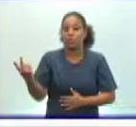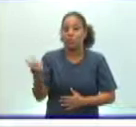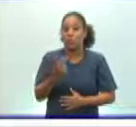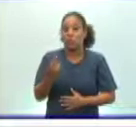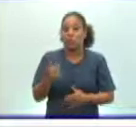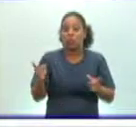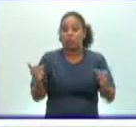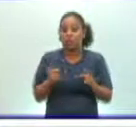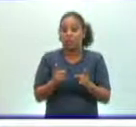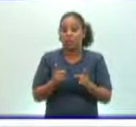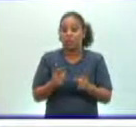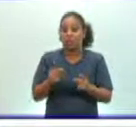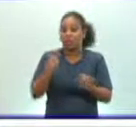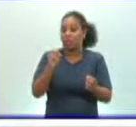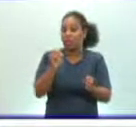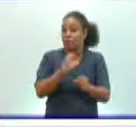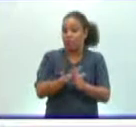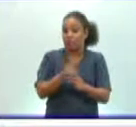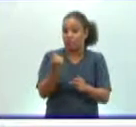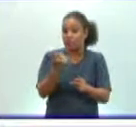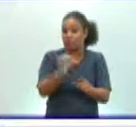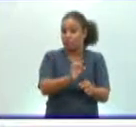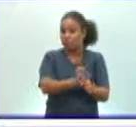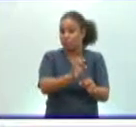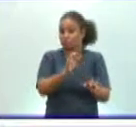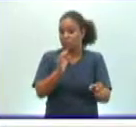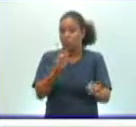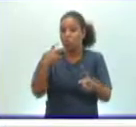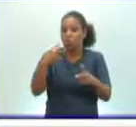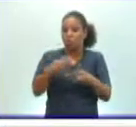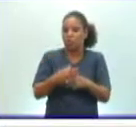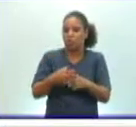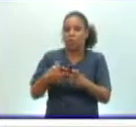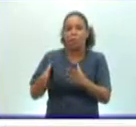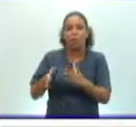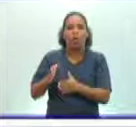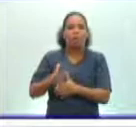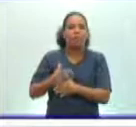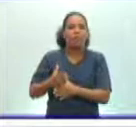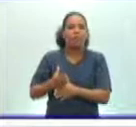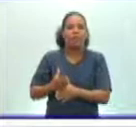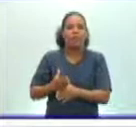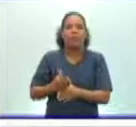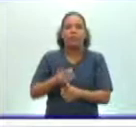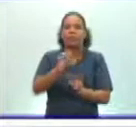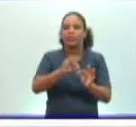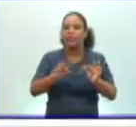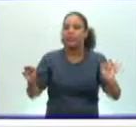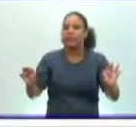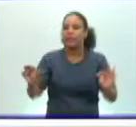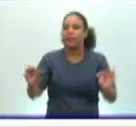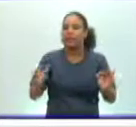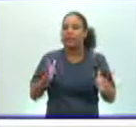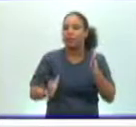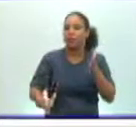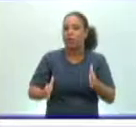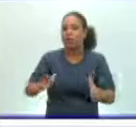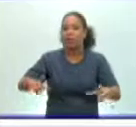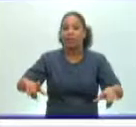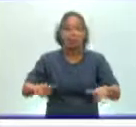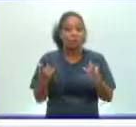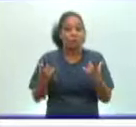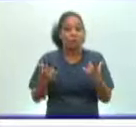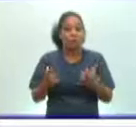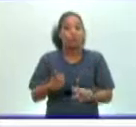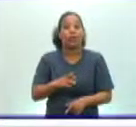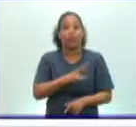de origen común son cortadas por varias rectas paralelas, entonces se cumple que la razón entre 2 segmentos de